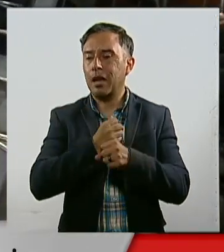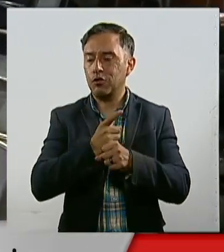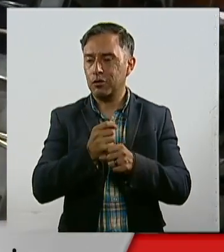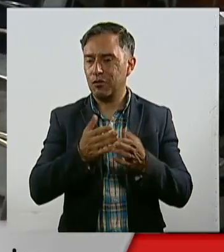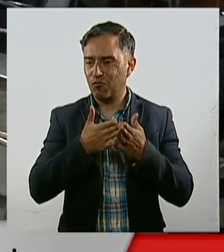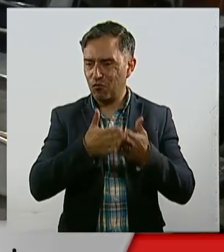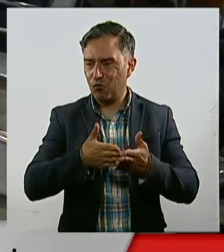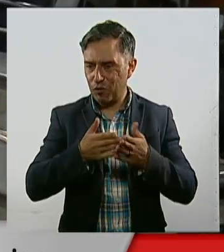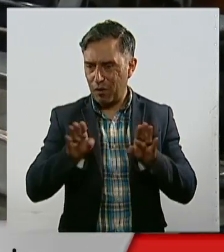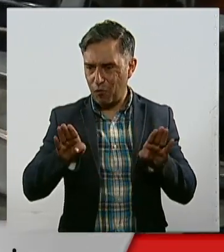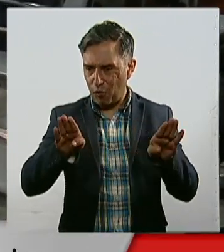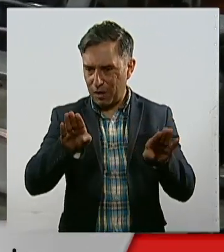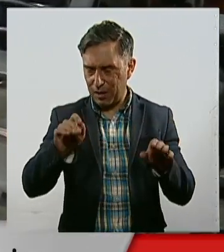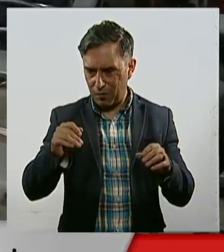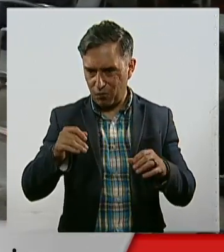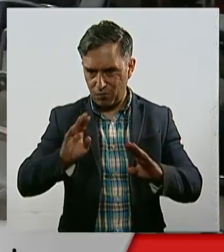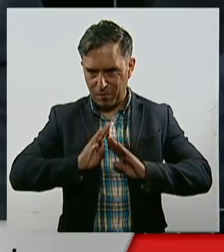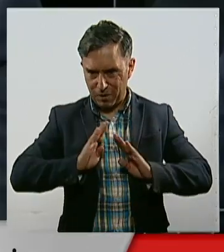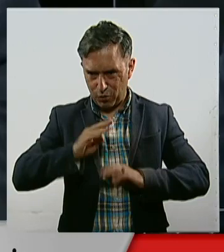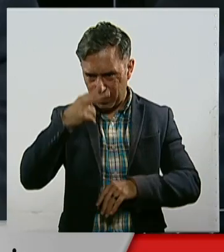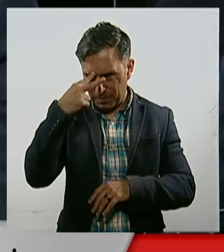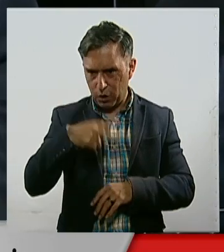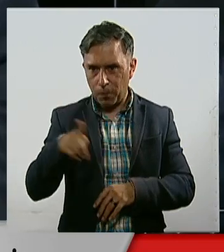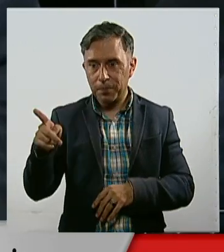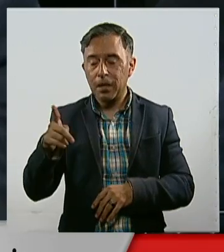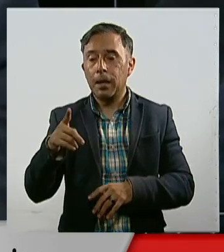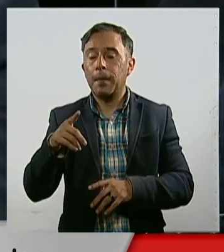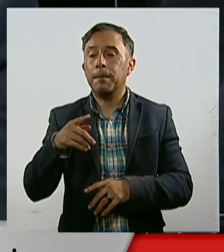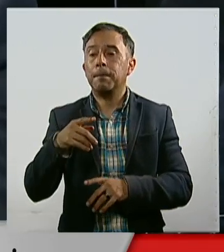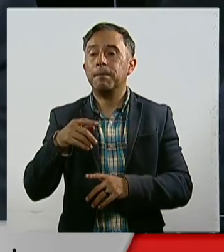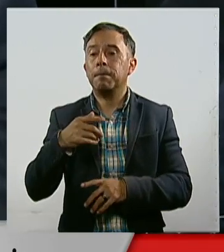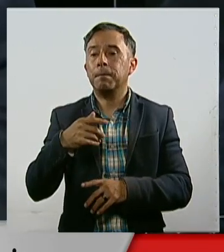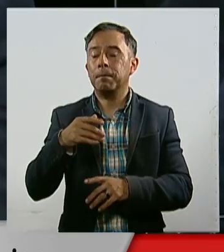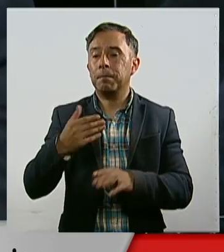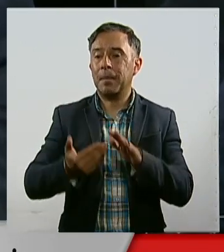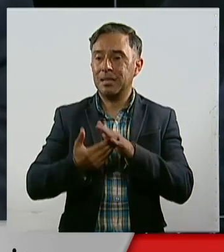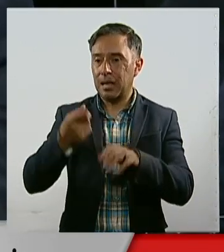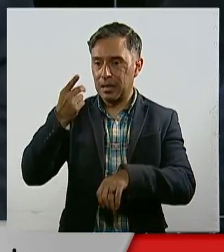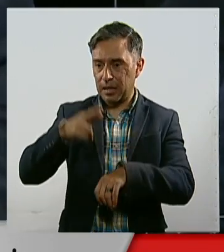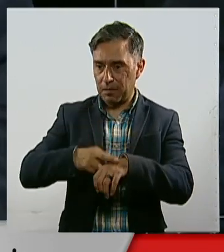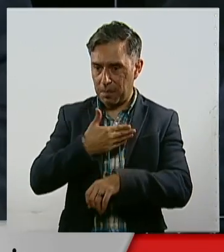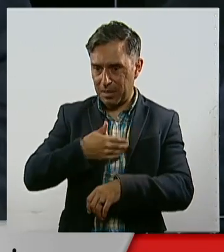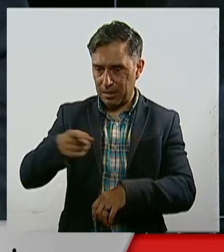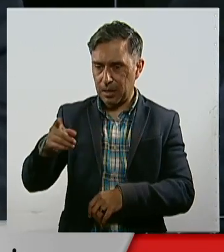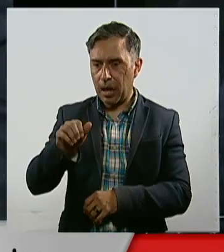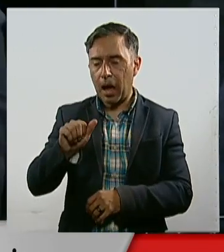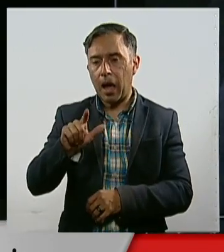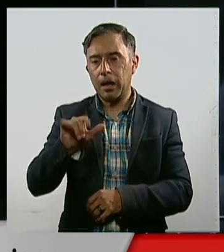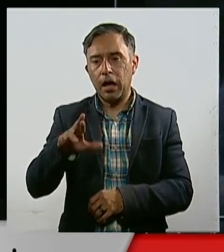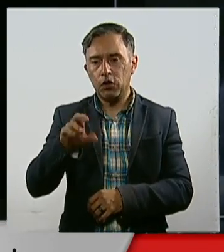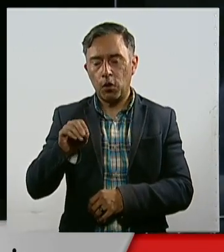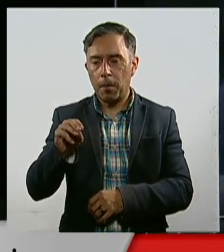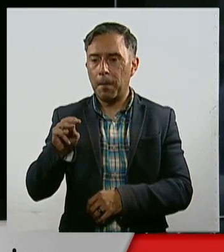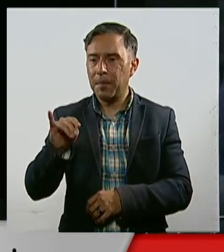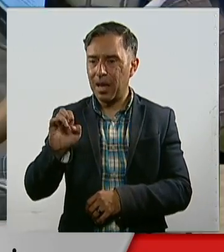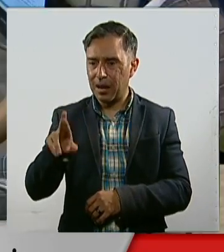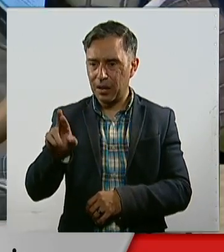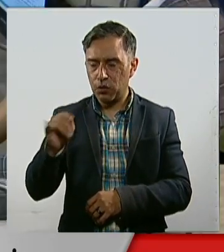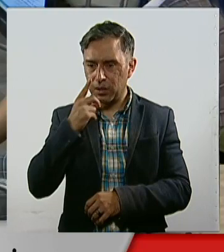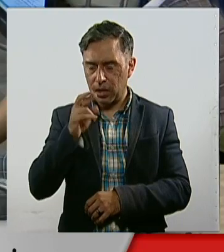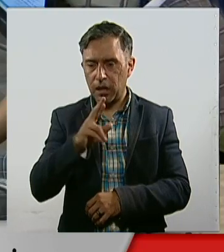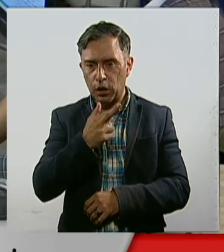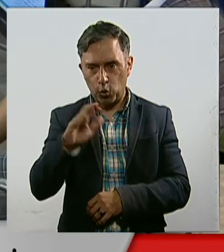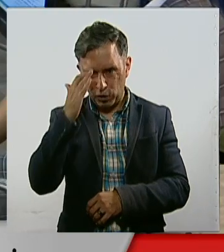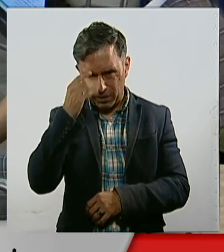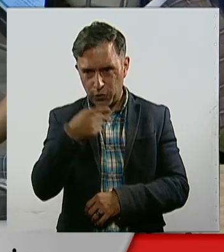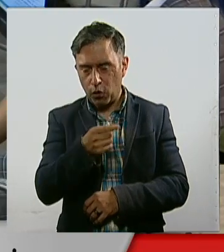mexico el presidente de la mesa directiva alejandro armenta mier reconoció y agradeció la labor de la marina-armada de méxico